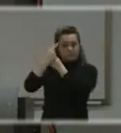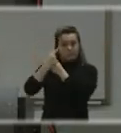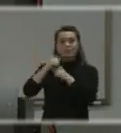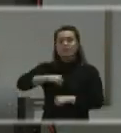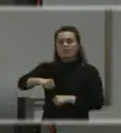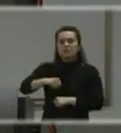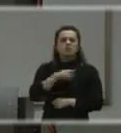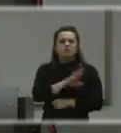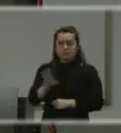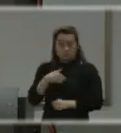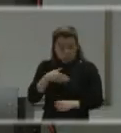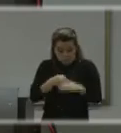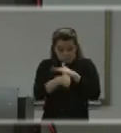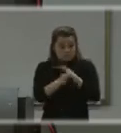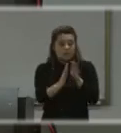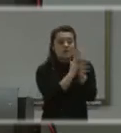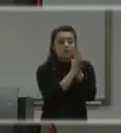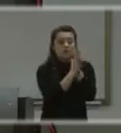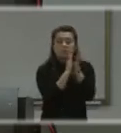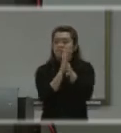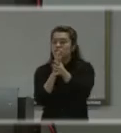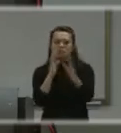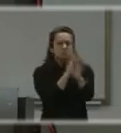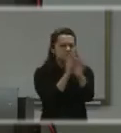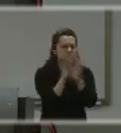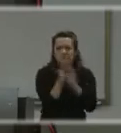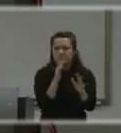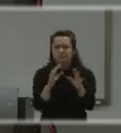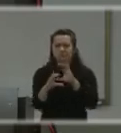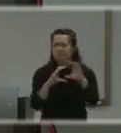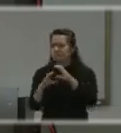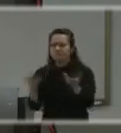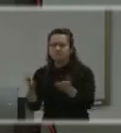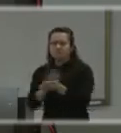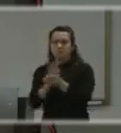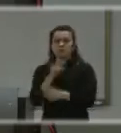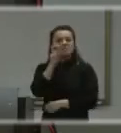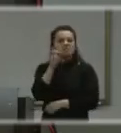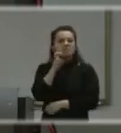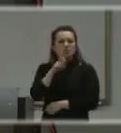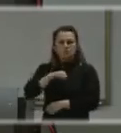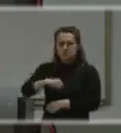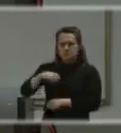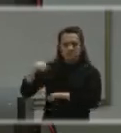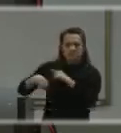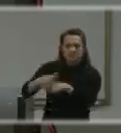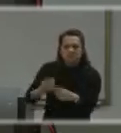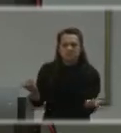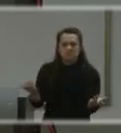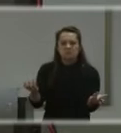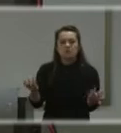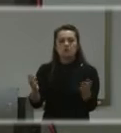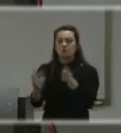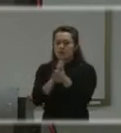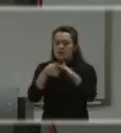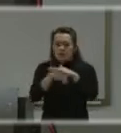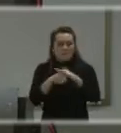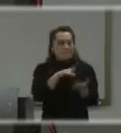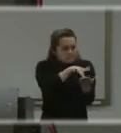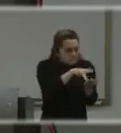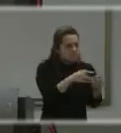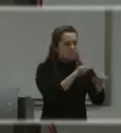esto implica accesibilidad de la información, accesibilidad de los servicios de salud sexual y reproductiva, accesibilidad de las